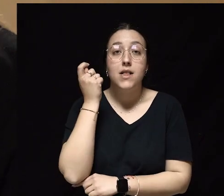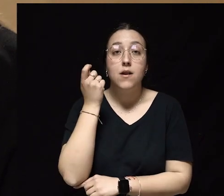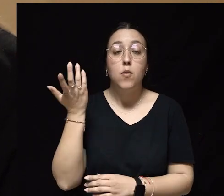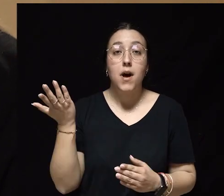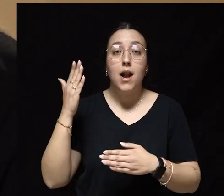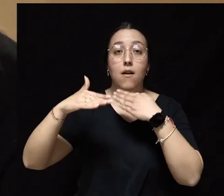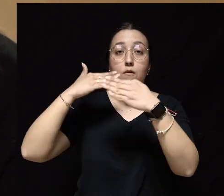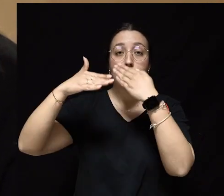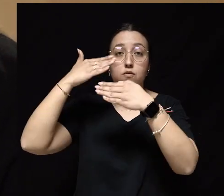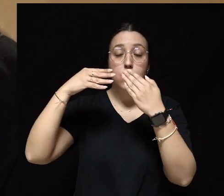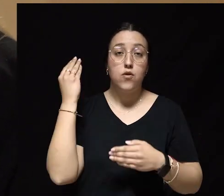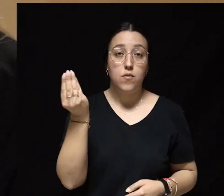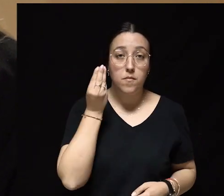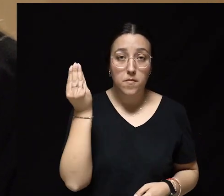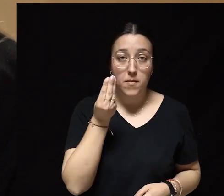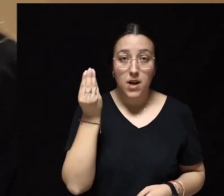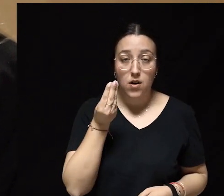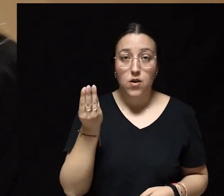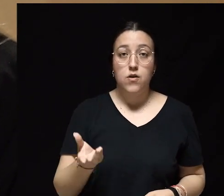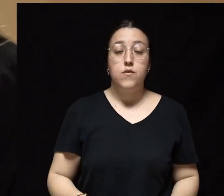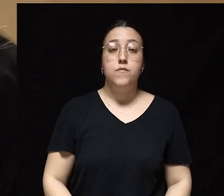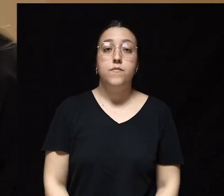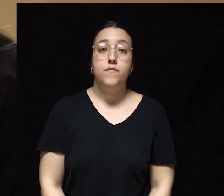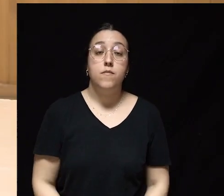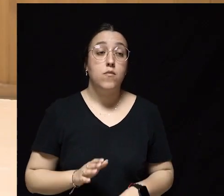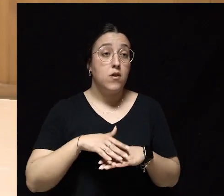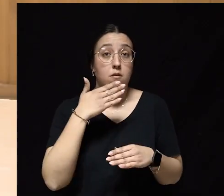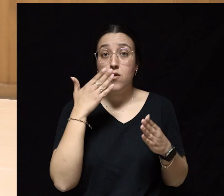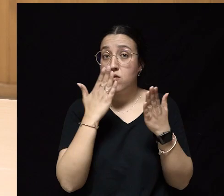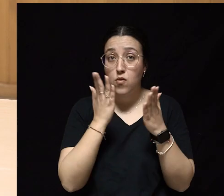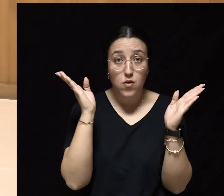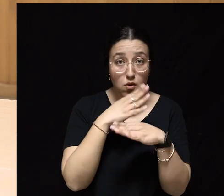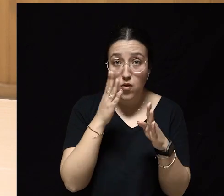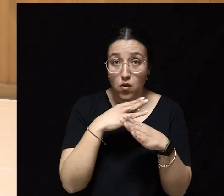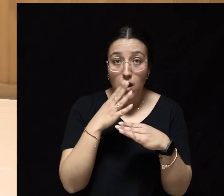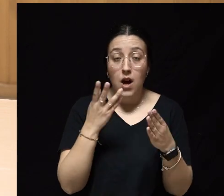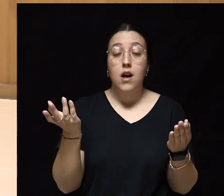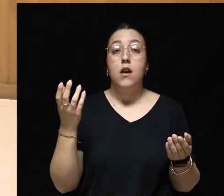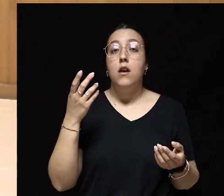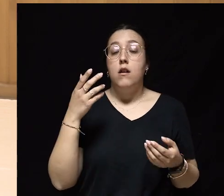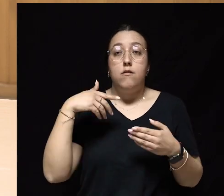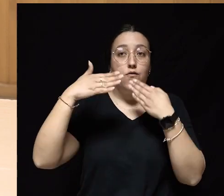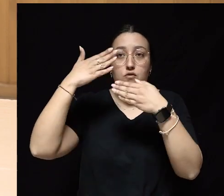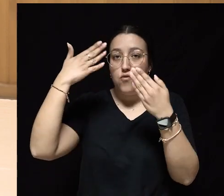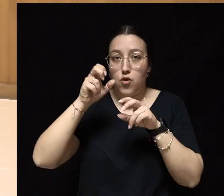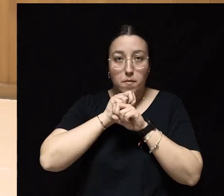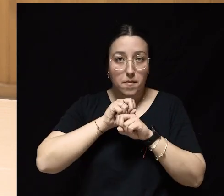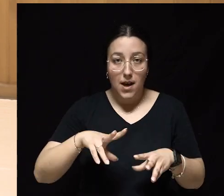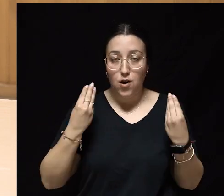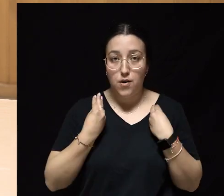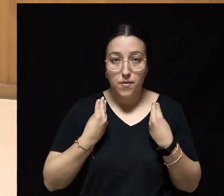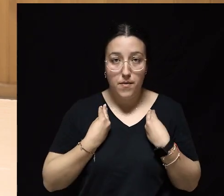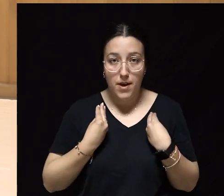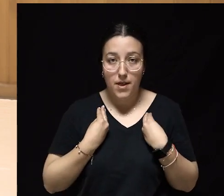¿vale? Ya que es uno de los objetivos principales es lo que he comentado antes, porque sin eso que es la